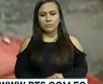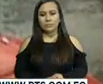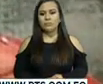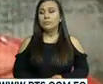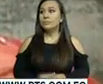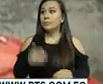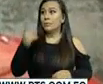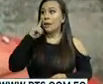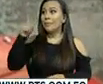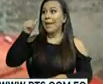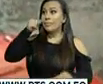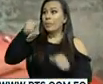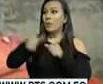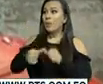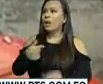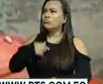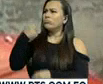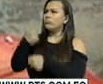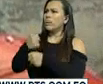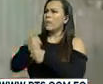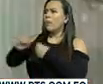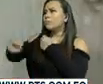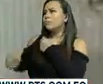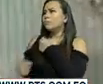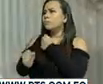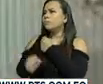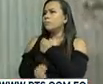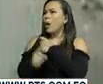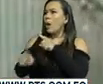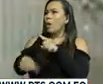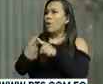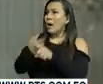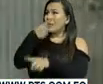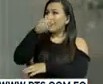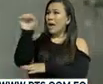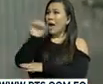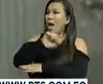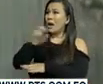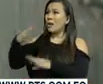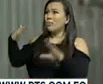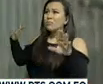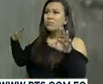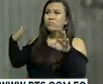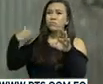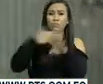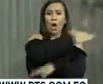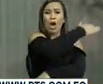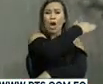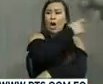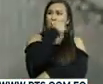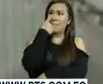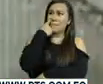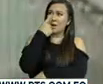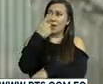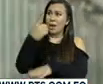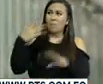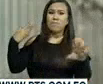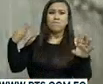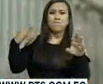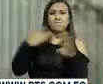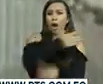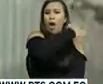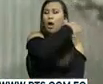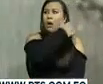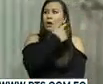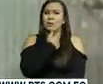solo recuerda que realizaba su trabajo cuando divisó en cuestión de segundos como un automotor rápidamente se